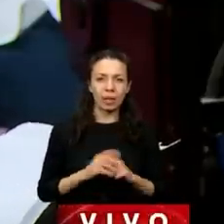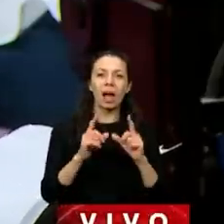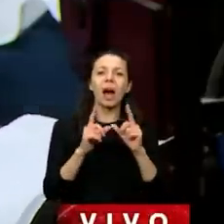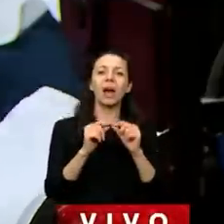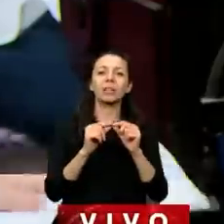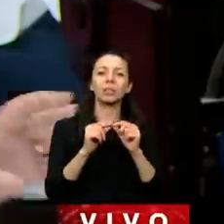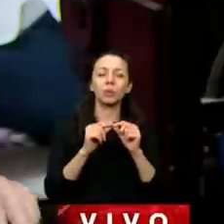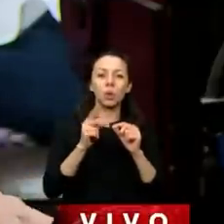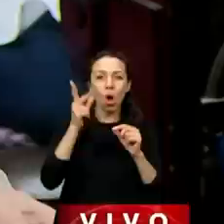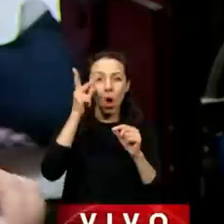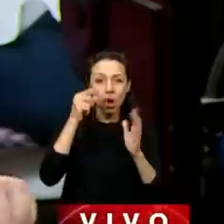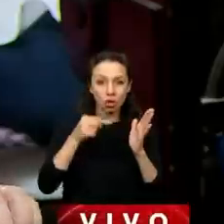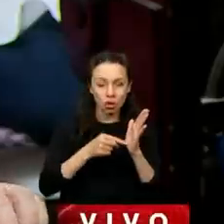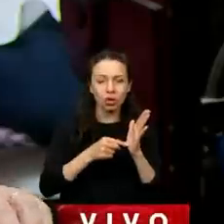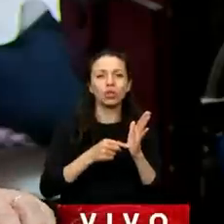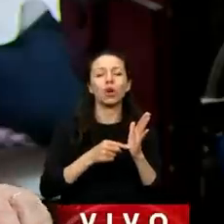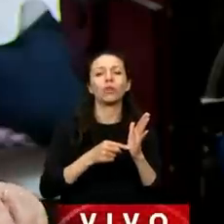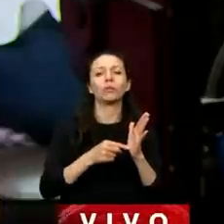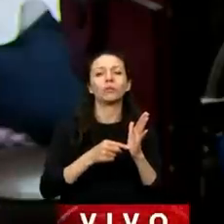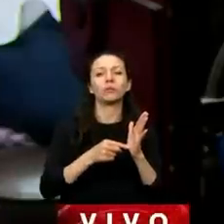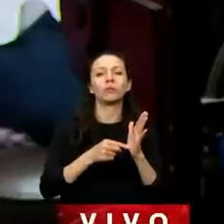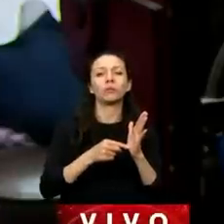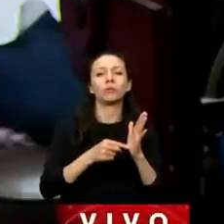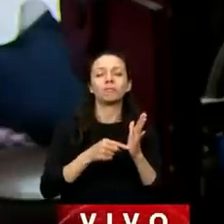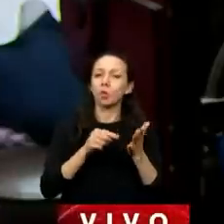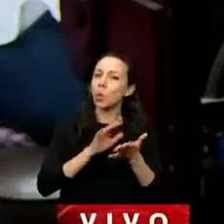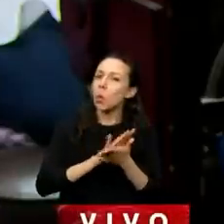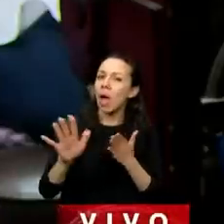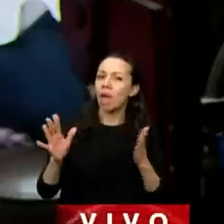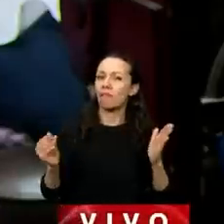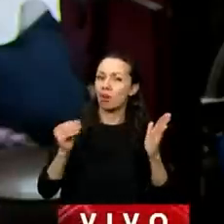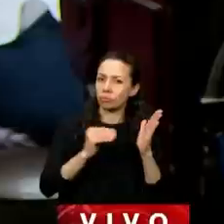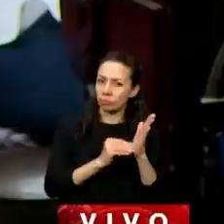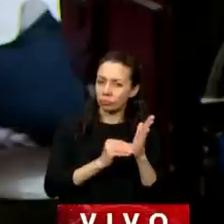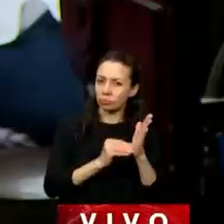Artículo 8 es un nuevo artículo.